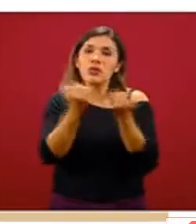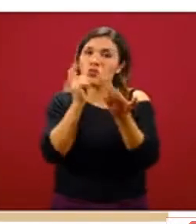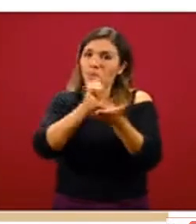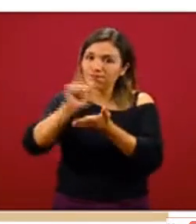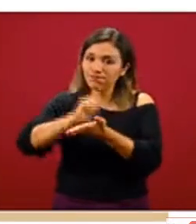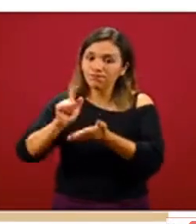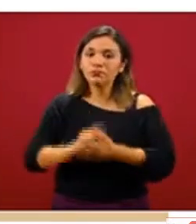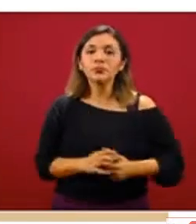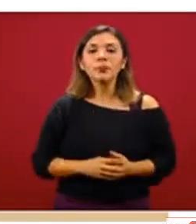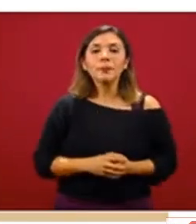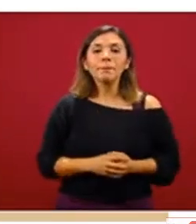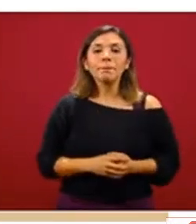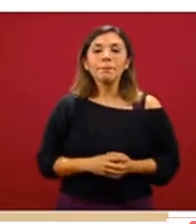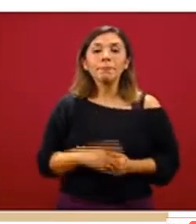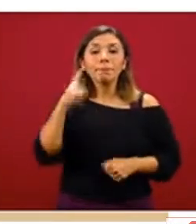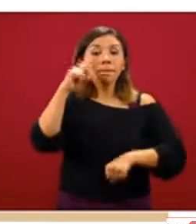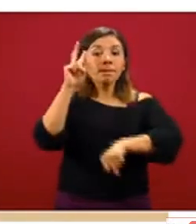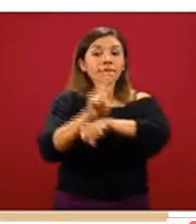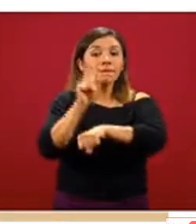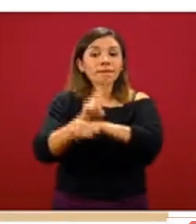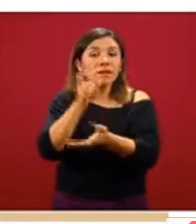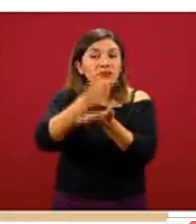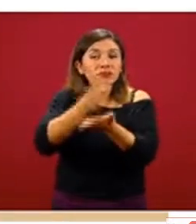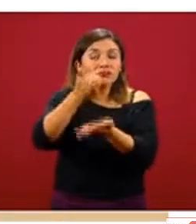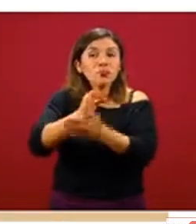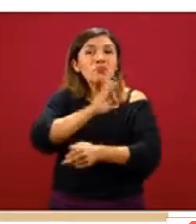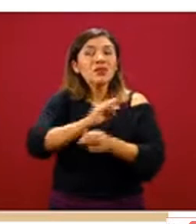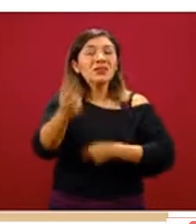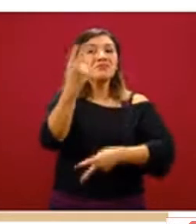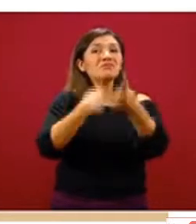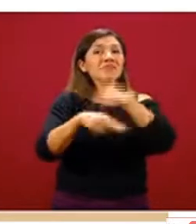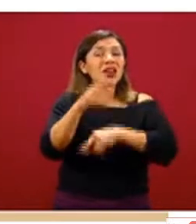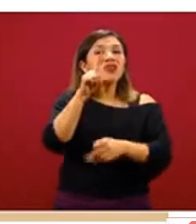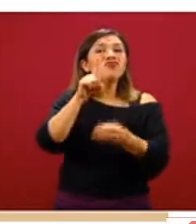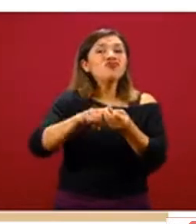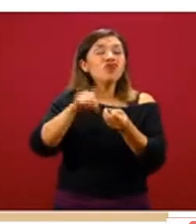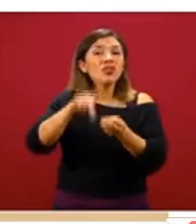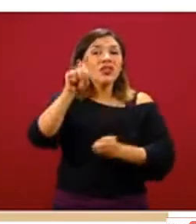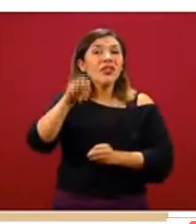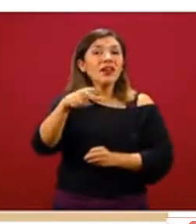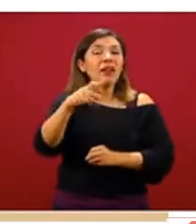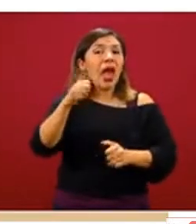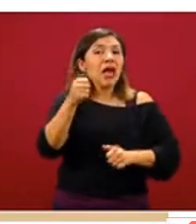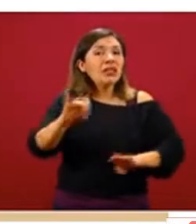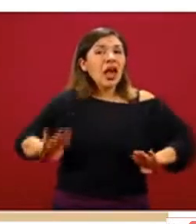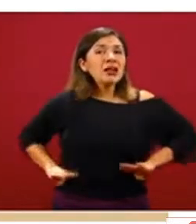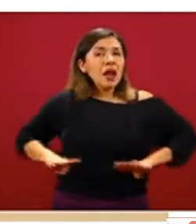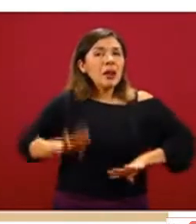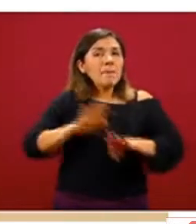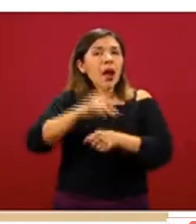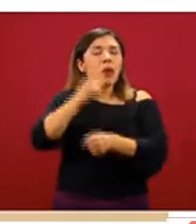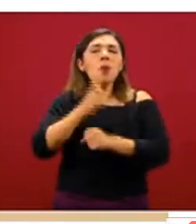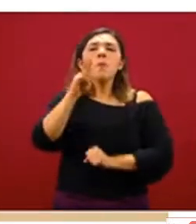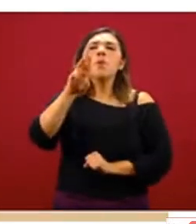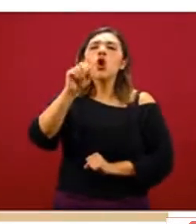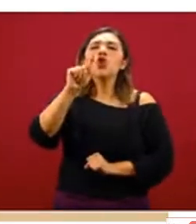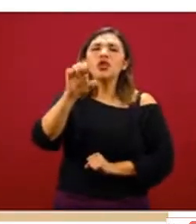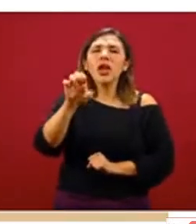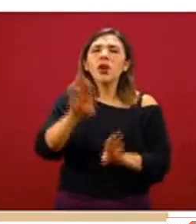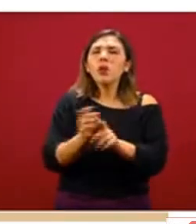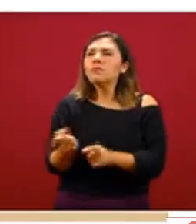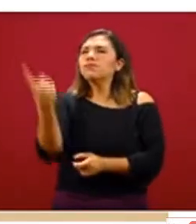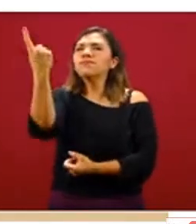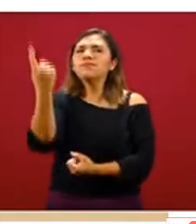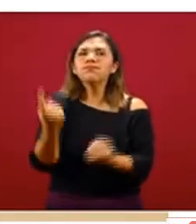epidemiológica activa, donde se tiene que identificar por la posibilidad de brotes. El dengue característicamente se presenta en brotes en